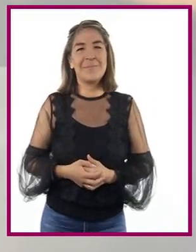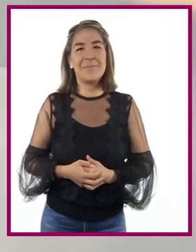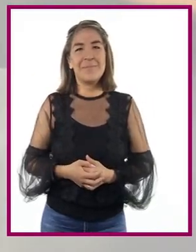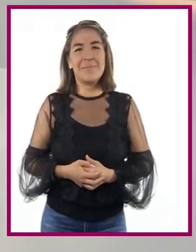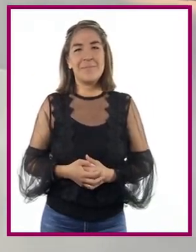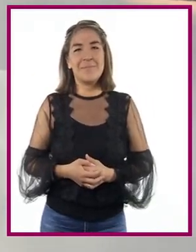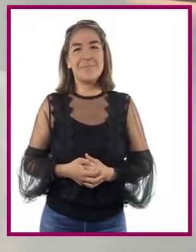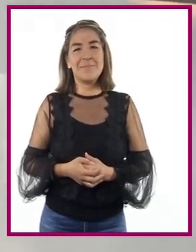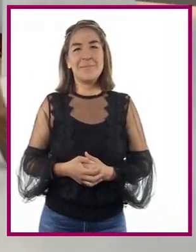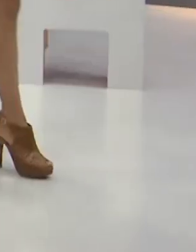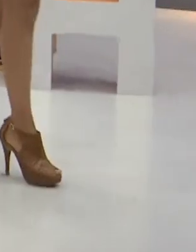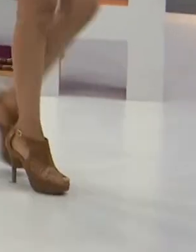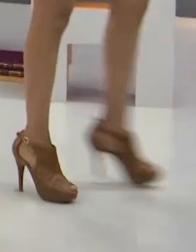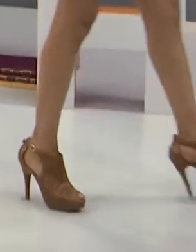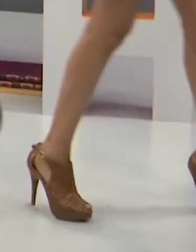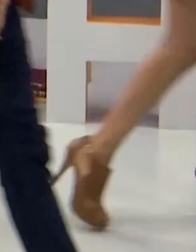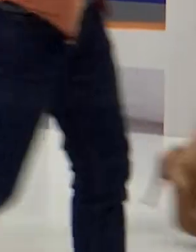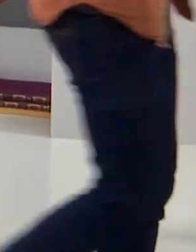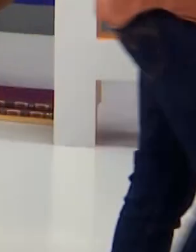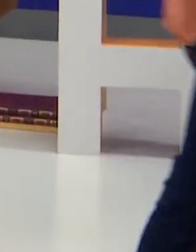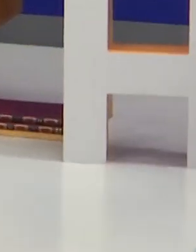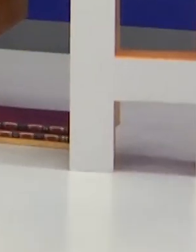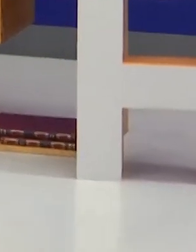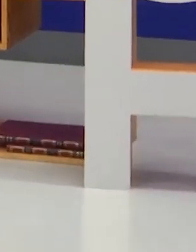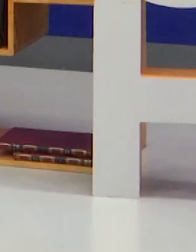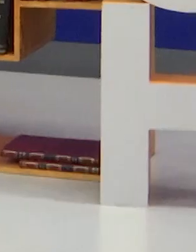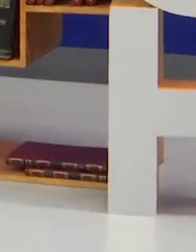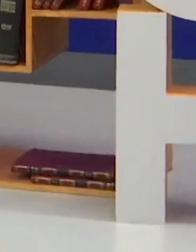próxima! Ahora sí, maestra.